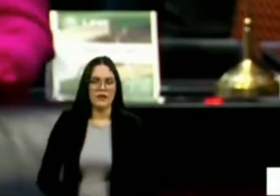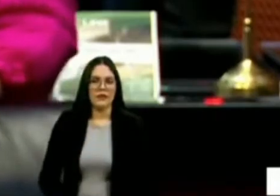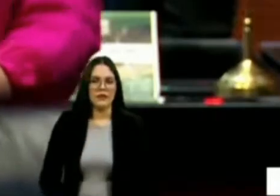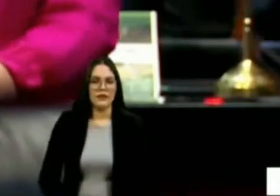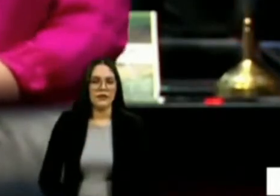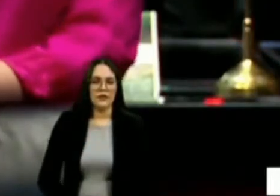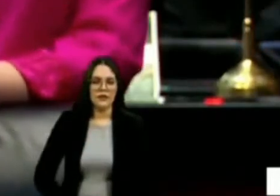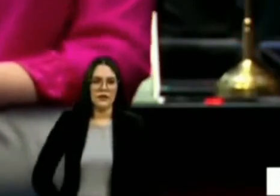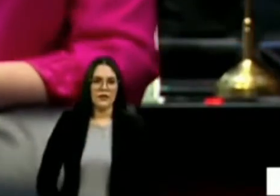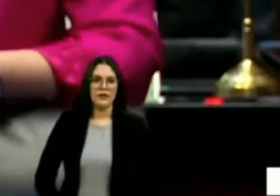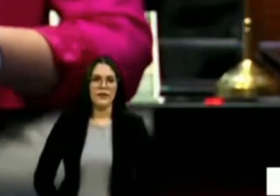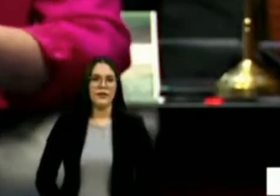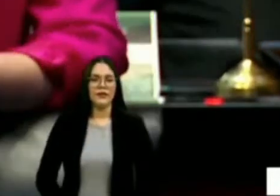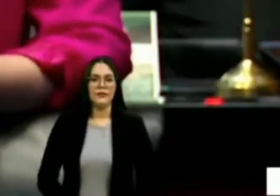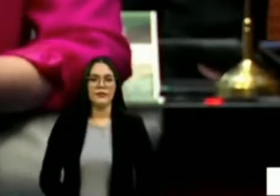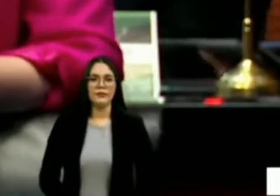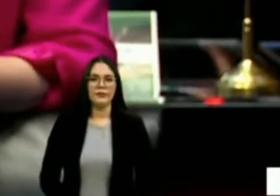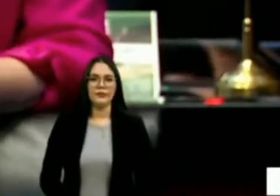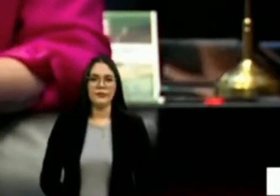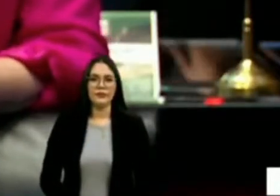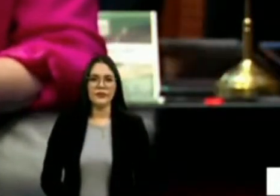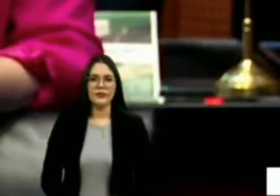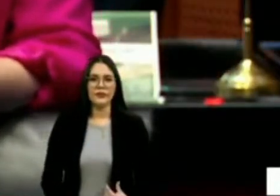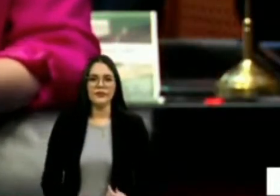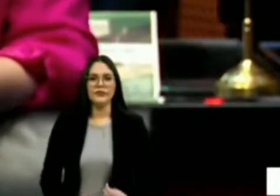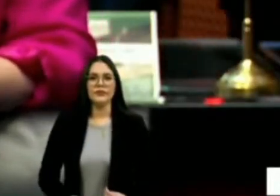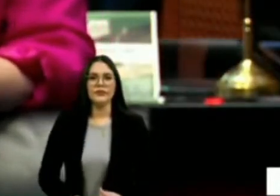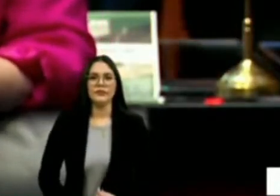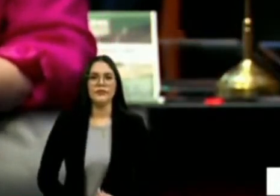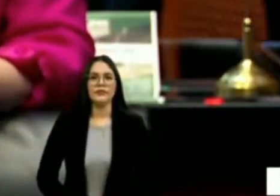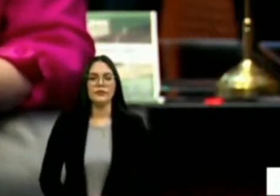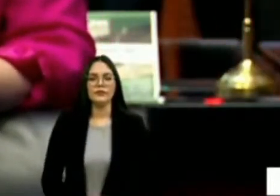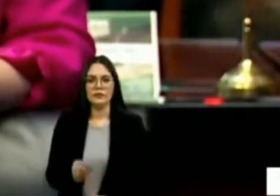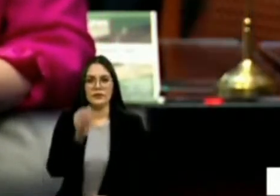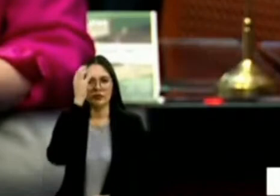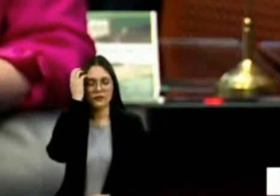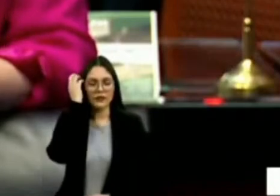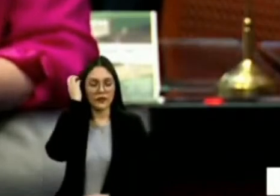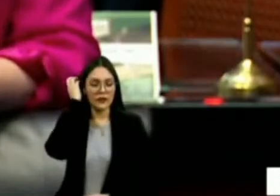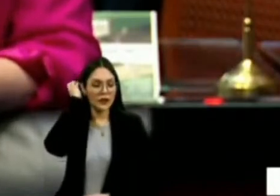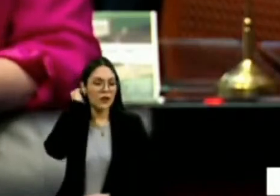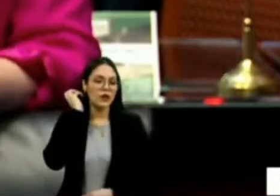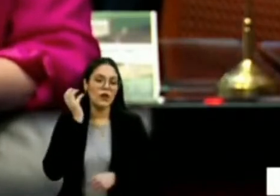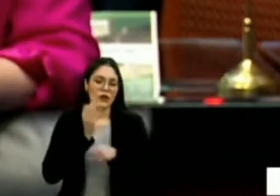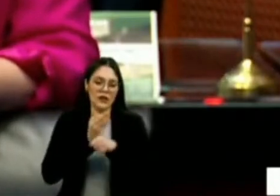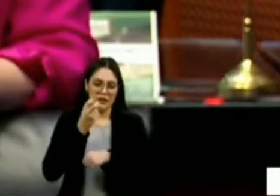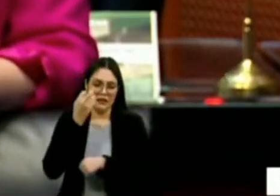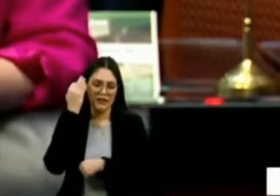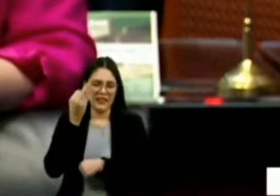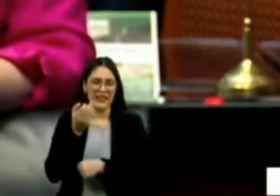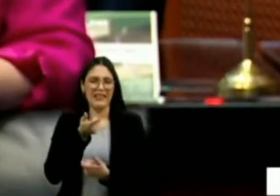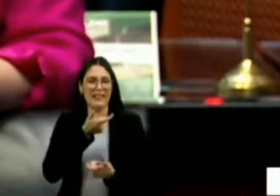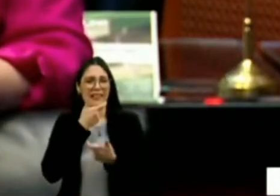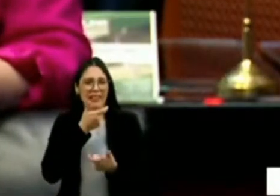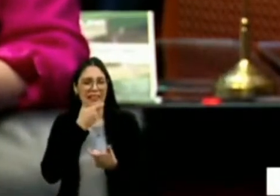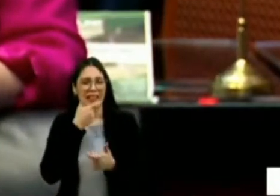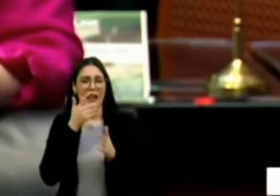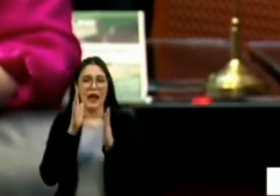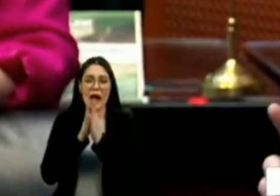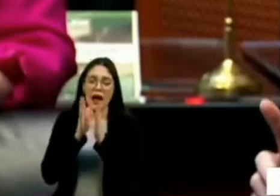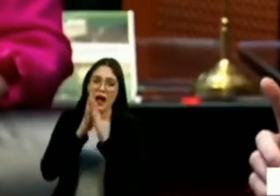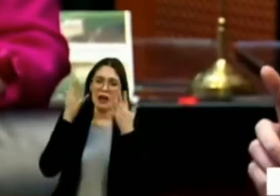No merece el momento risas y aplausos.